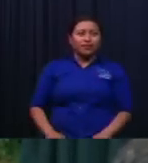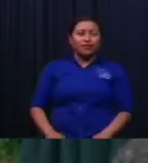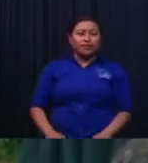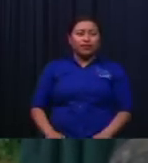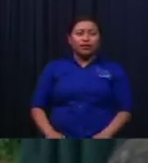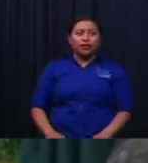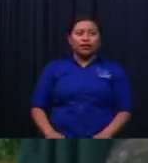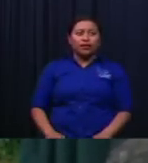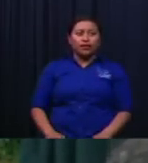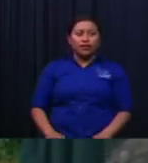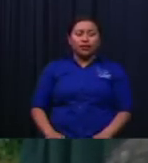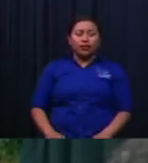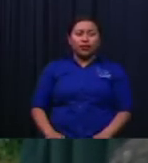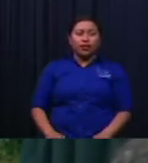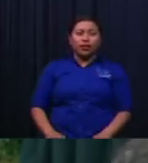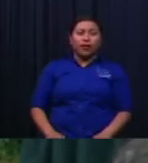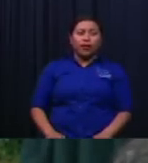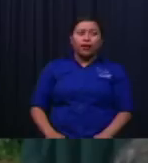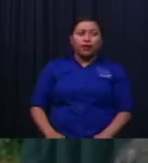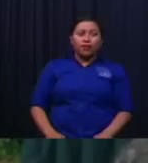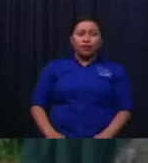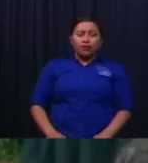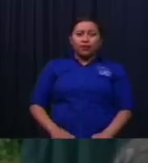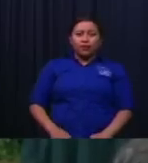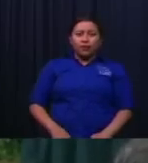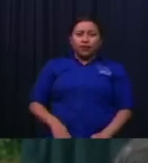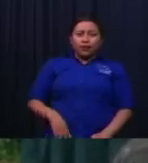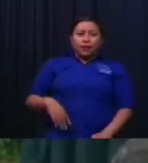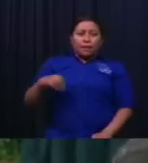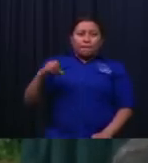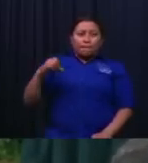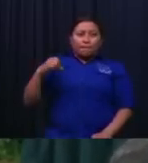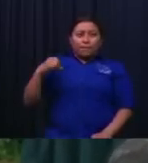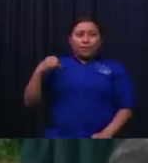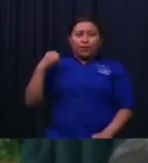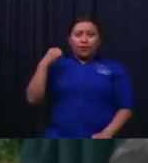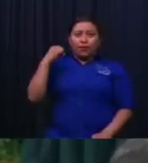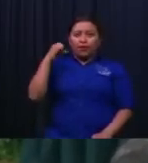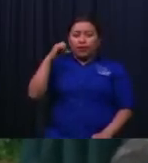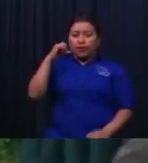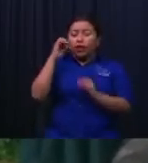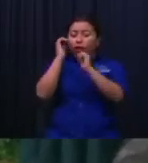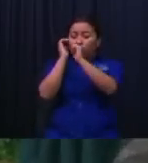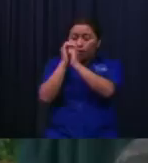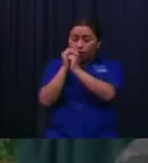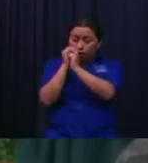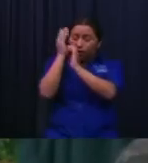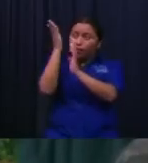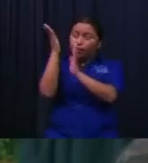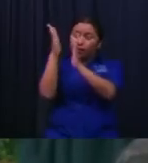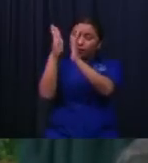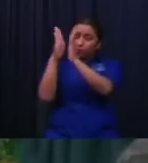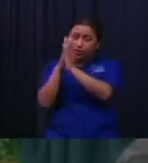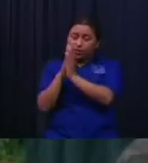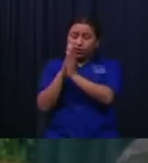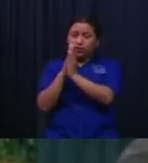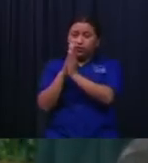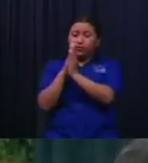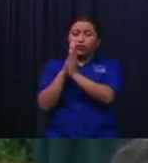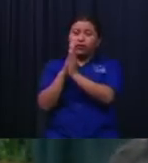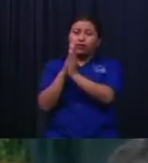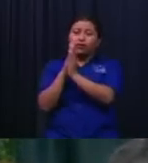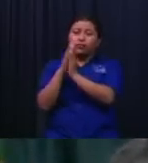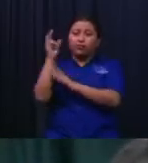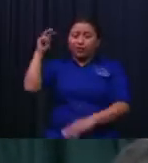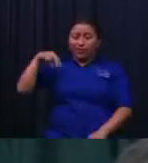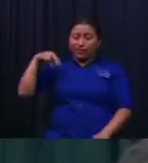y vamos a sellar esta palabra de bendición que hemos recibido, y orar por las peticiones de oración que nuestros hermanos han traído